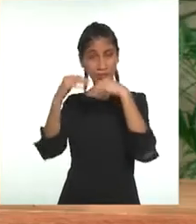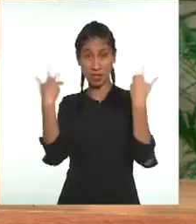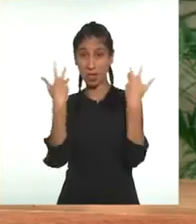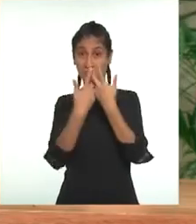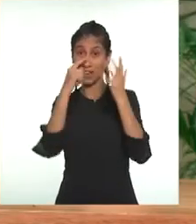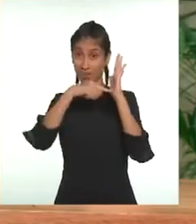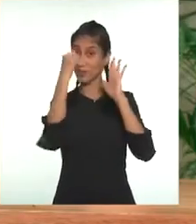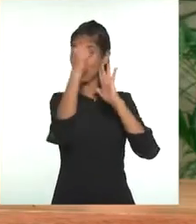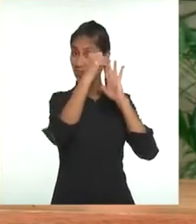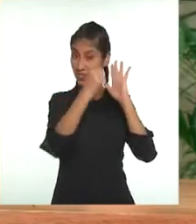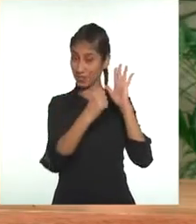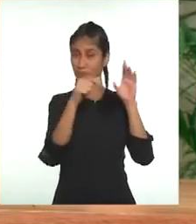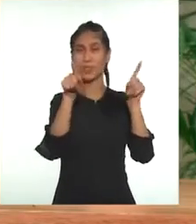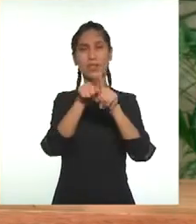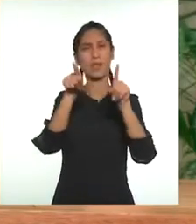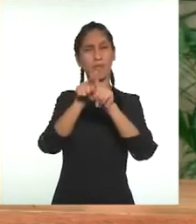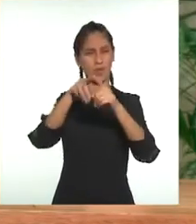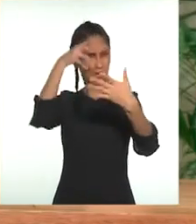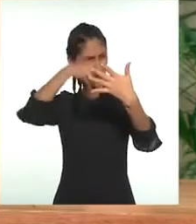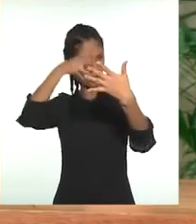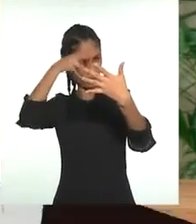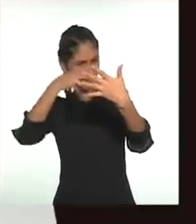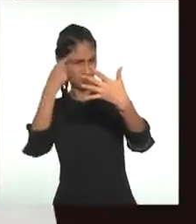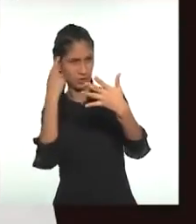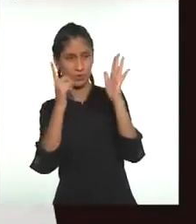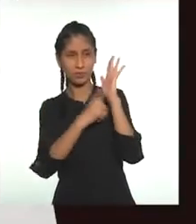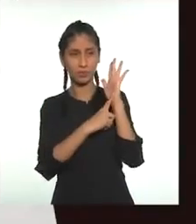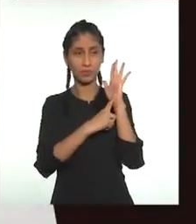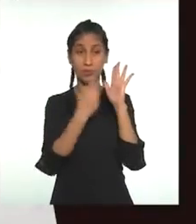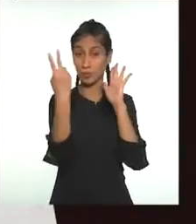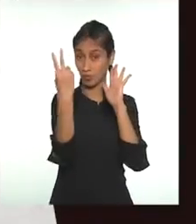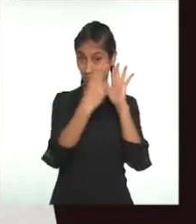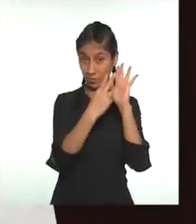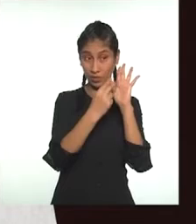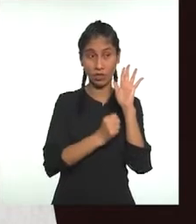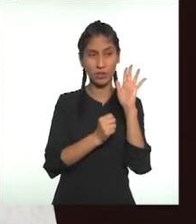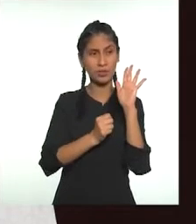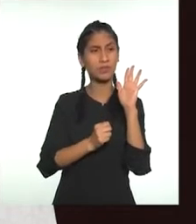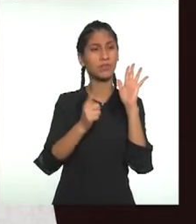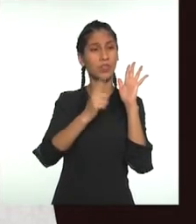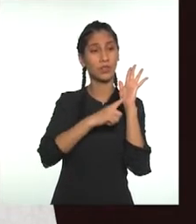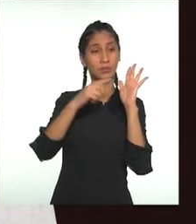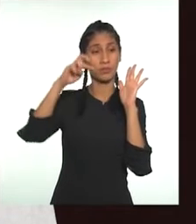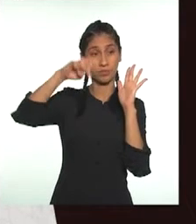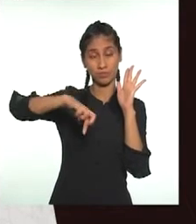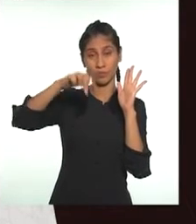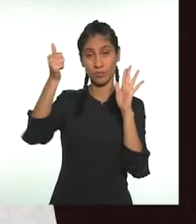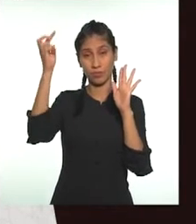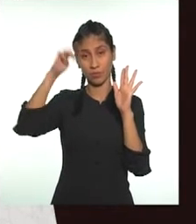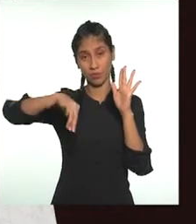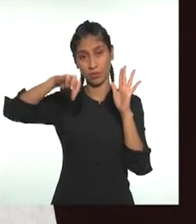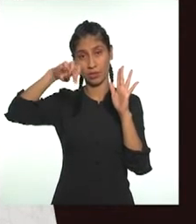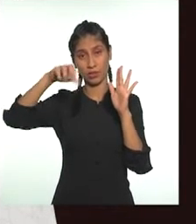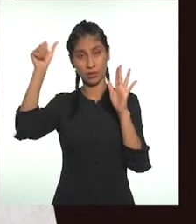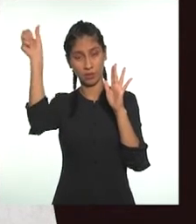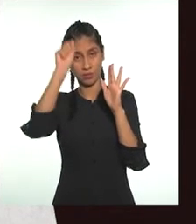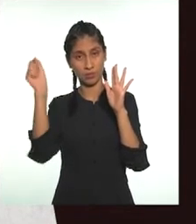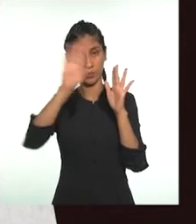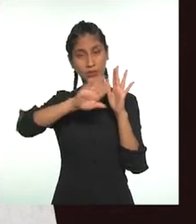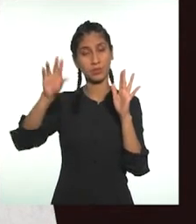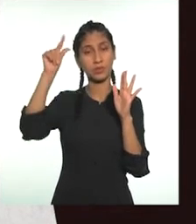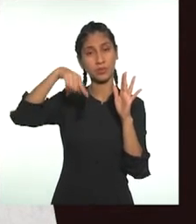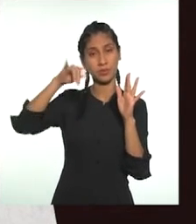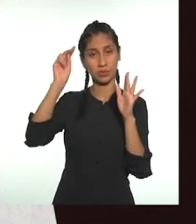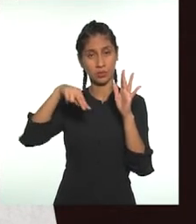visual. También vale la pena hacer una evaluación posterior. Miren el collage Pampas de la Quinoa de Kelly Alfaro.